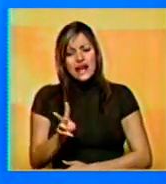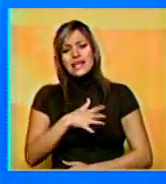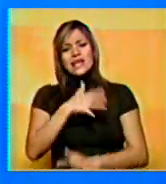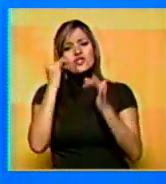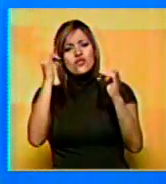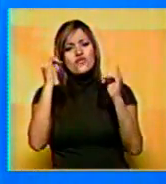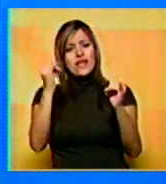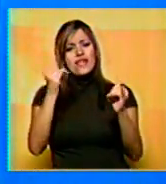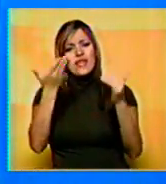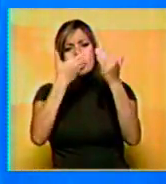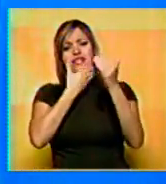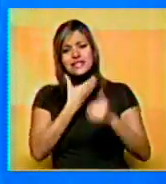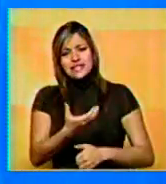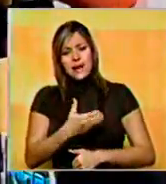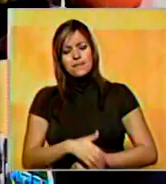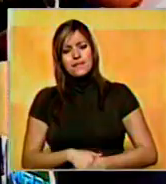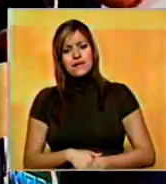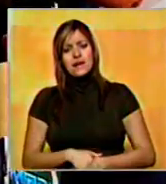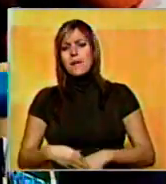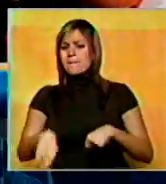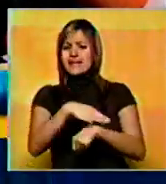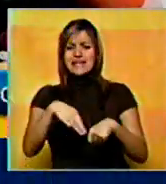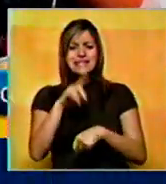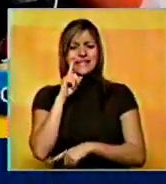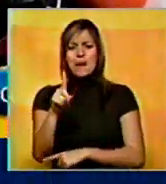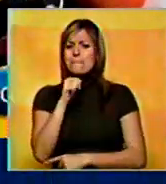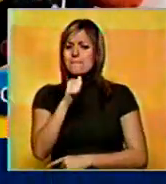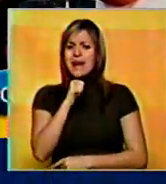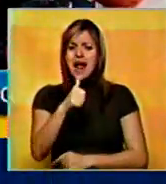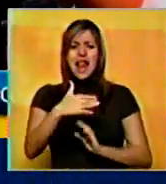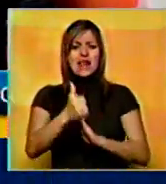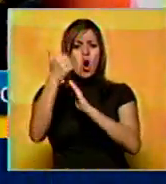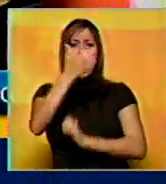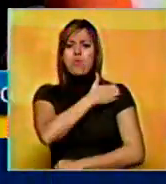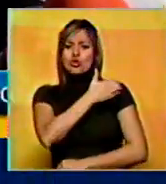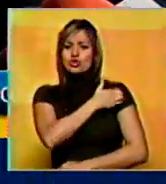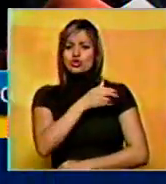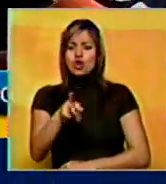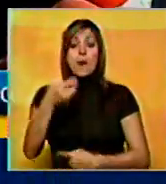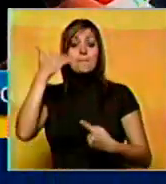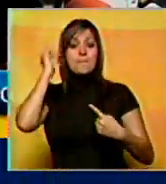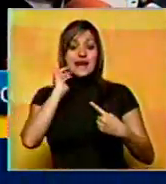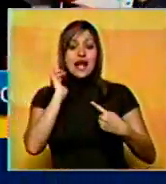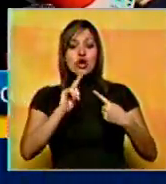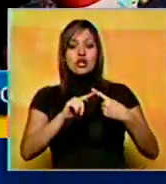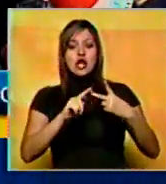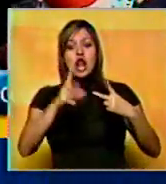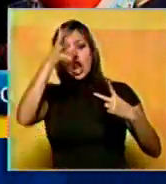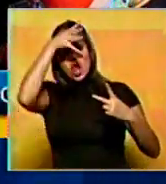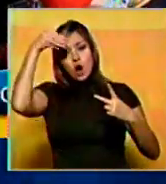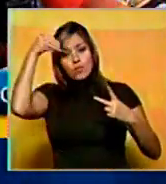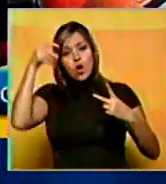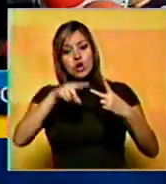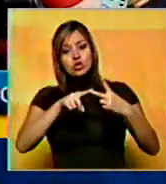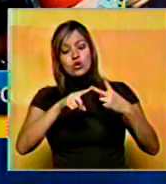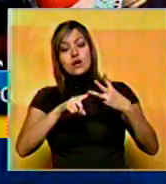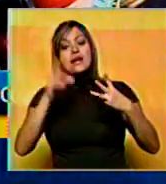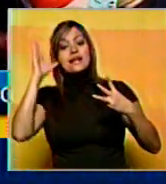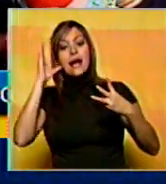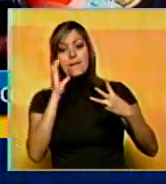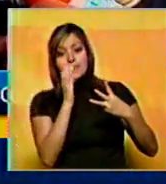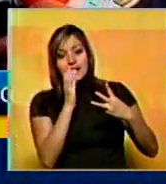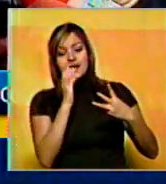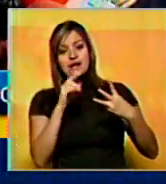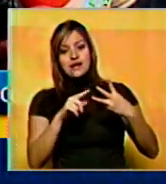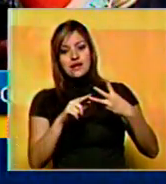festividades navideñas la ministra criticó que los líderes de la oposición María Corina Machado Leopoldo López y Enrique capriles